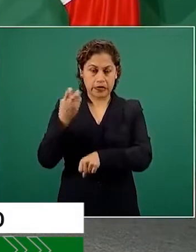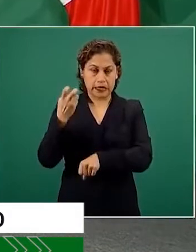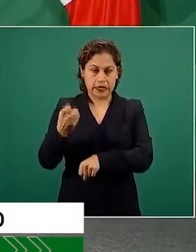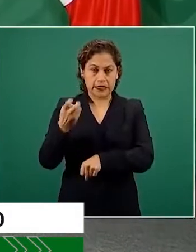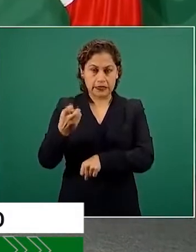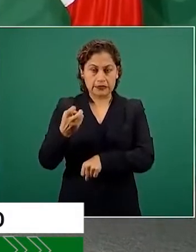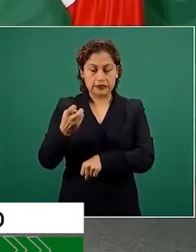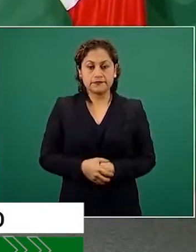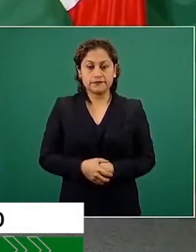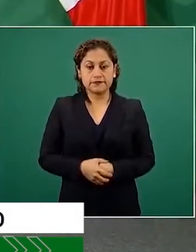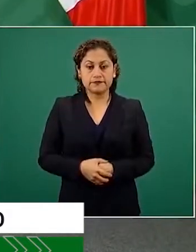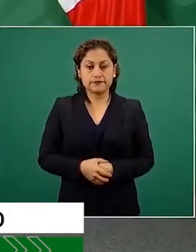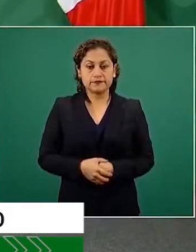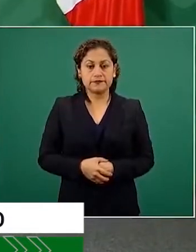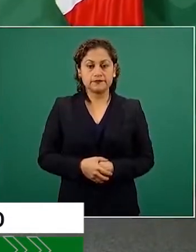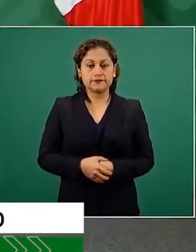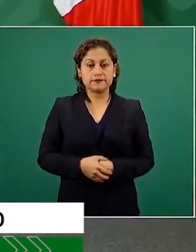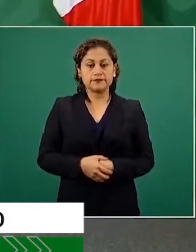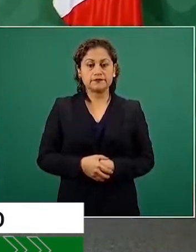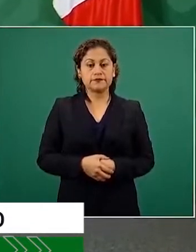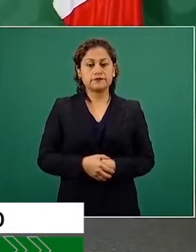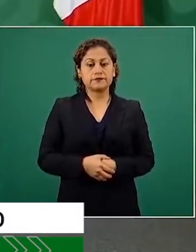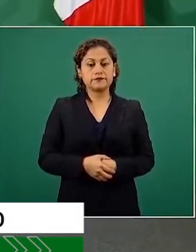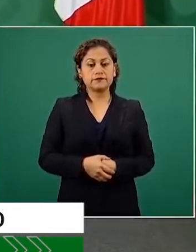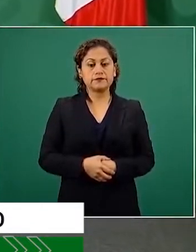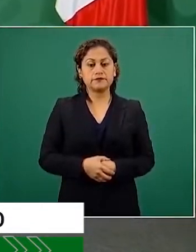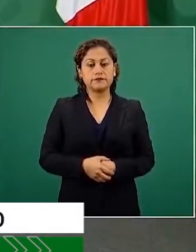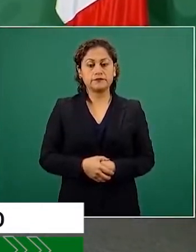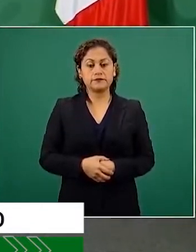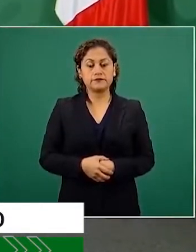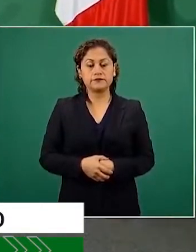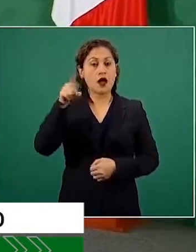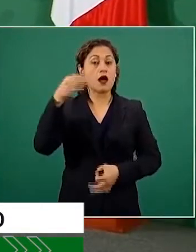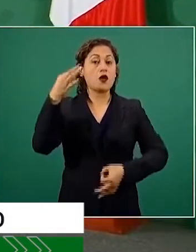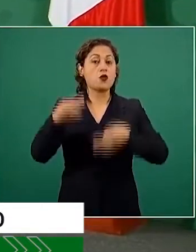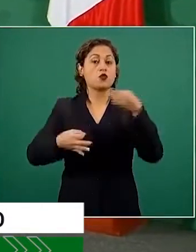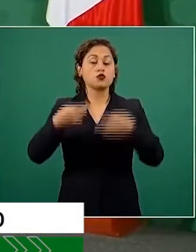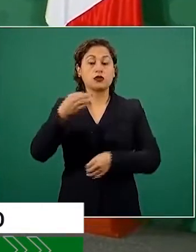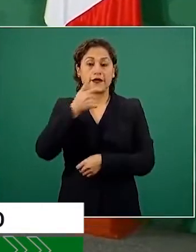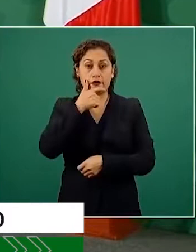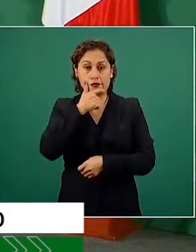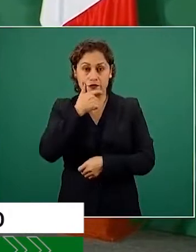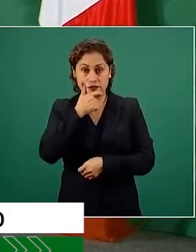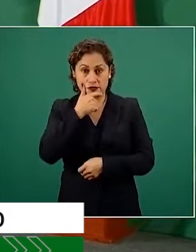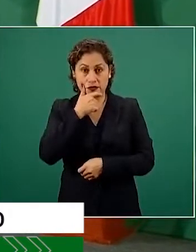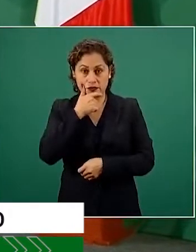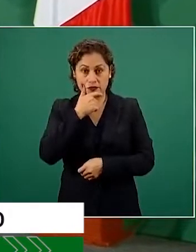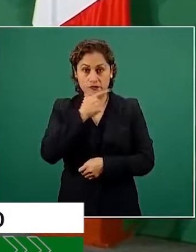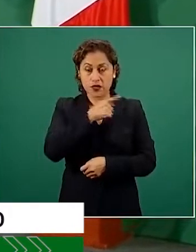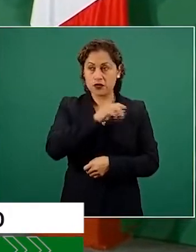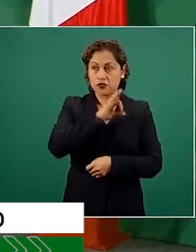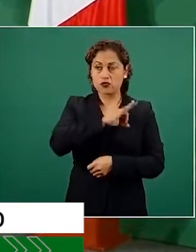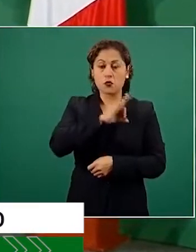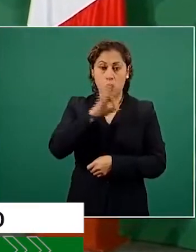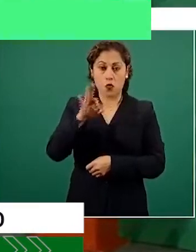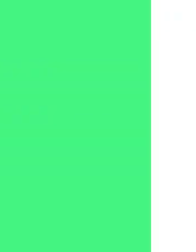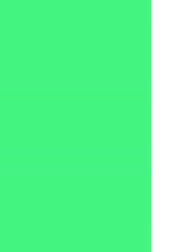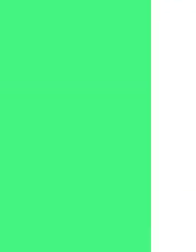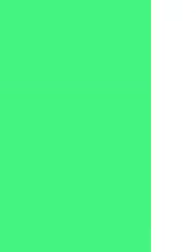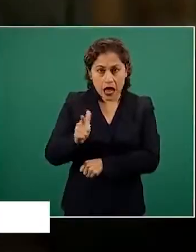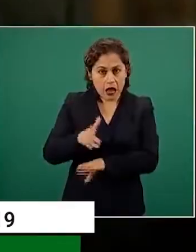de el juzgado de Reino Unido, que no concede la